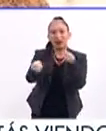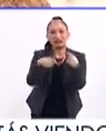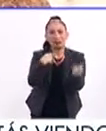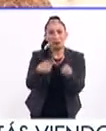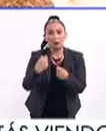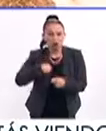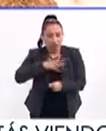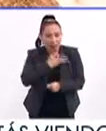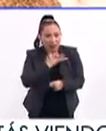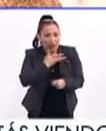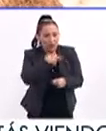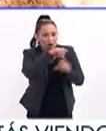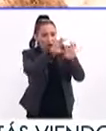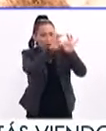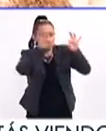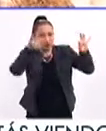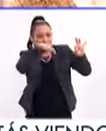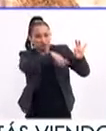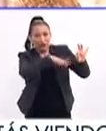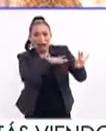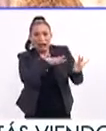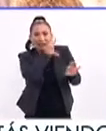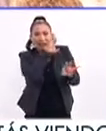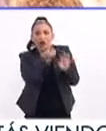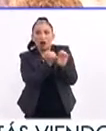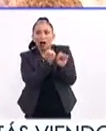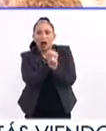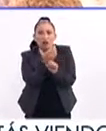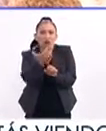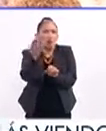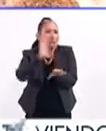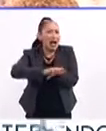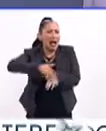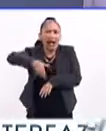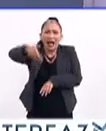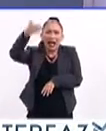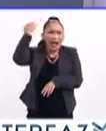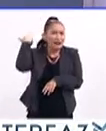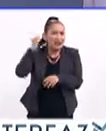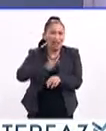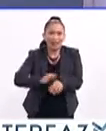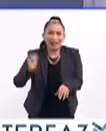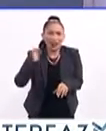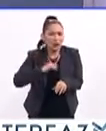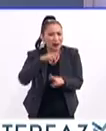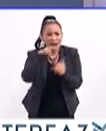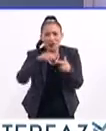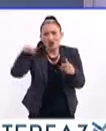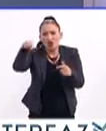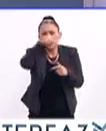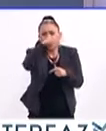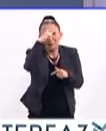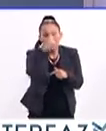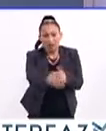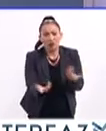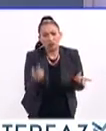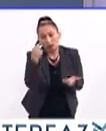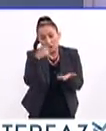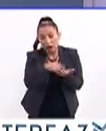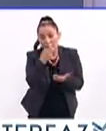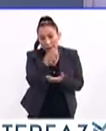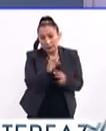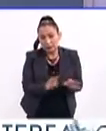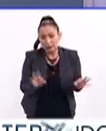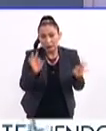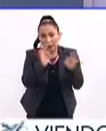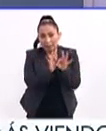cuando nosotros producimos esto, no hace 500 años, hace muchísimos años en muchas regiones del país, pues yo creo que eso es